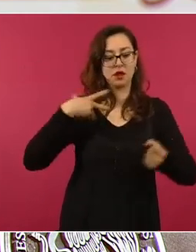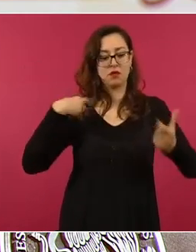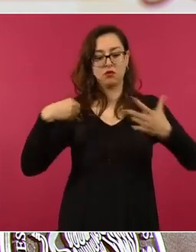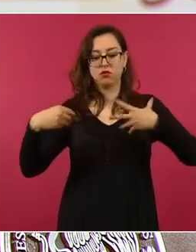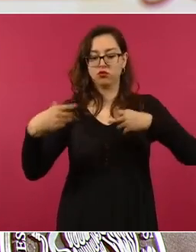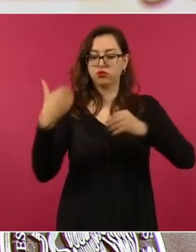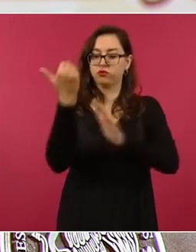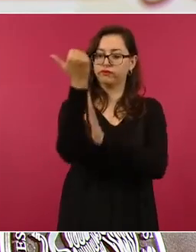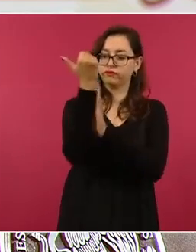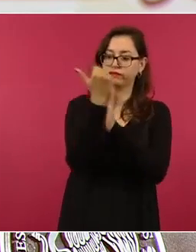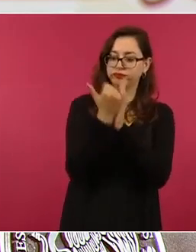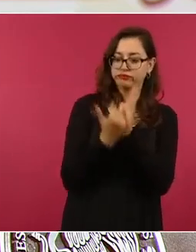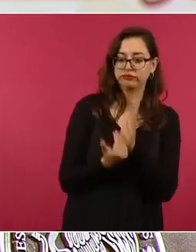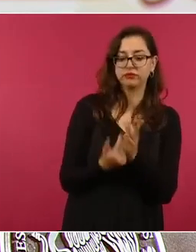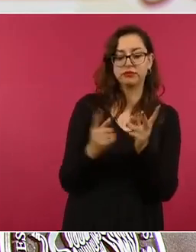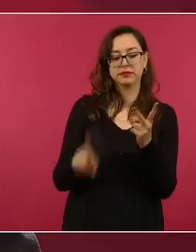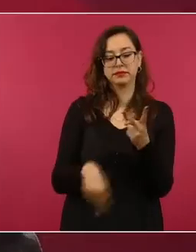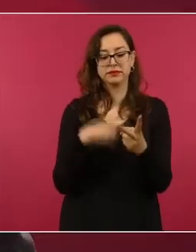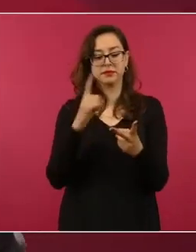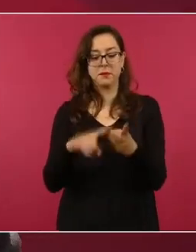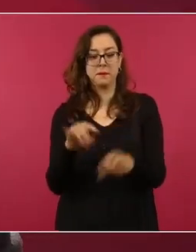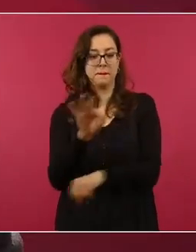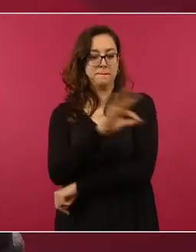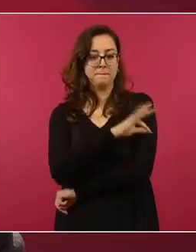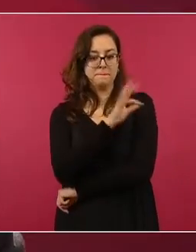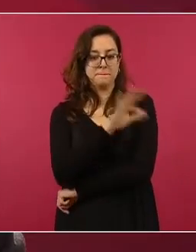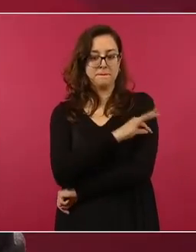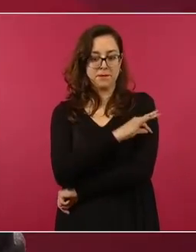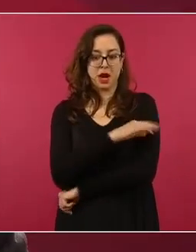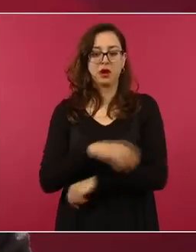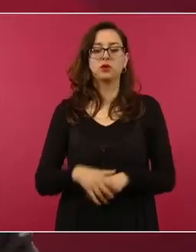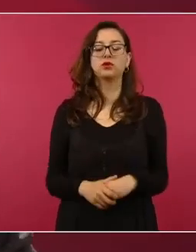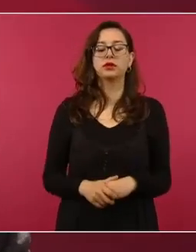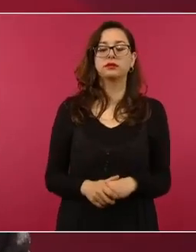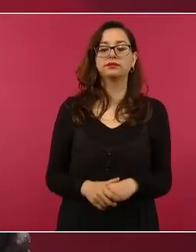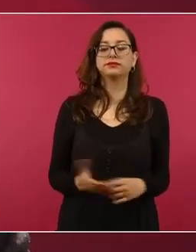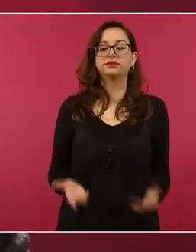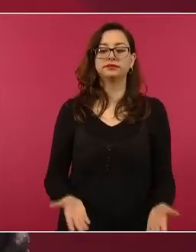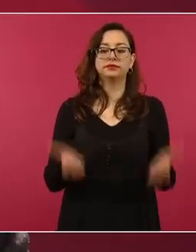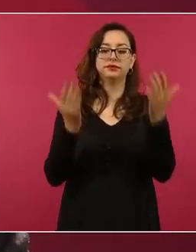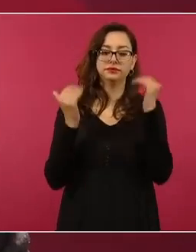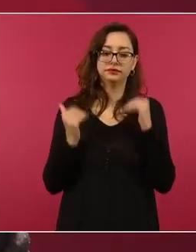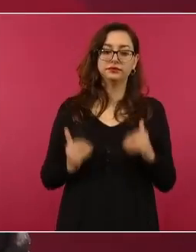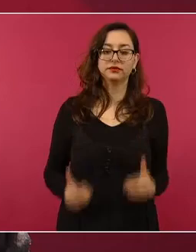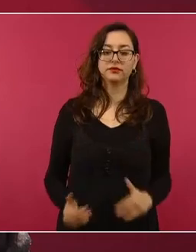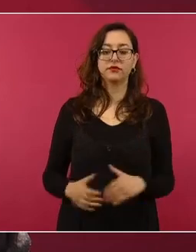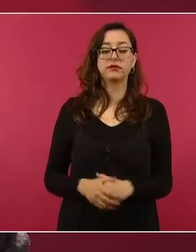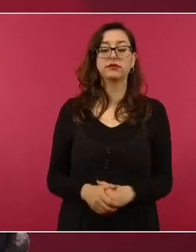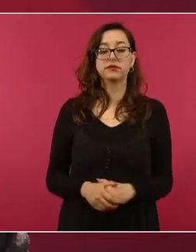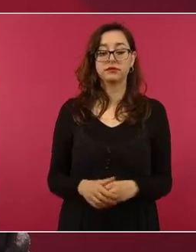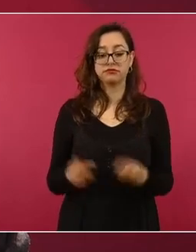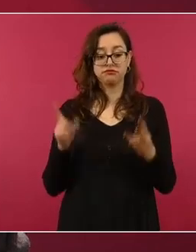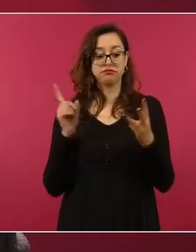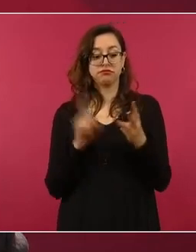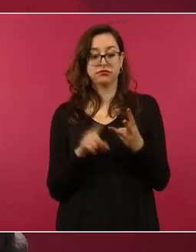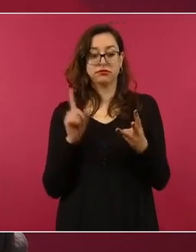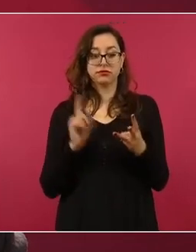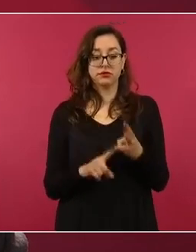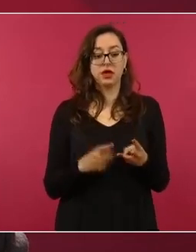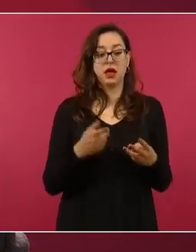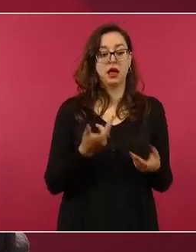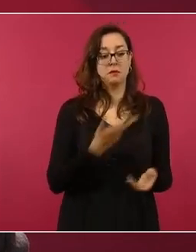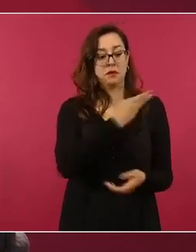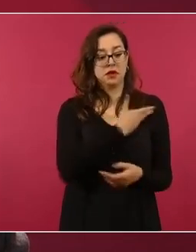país hoy en día. Y en relación al encargo que tenemos del señor presidente y mandato de la